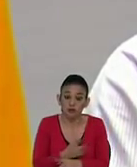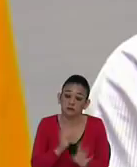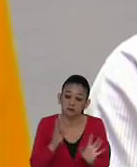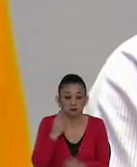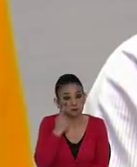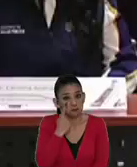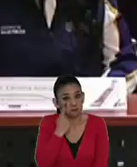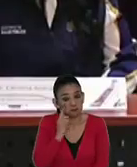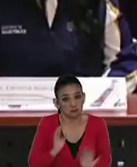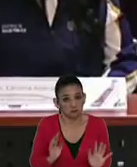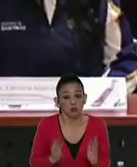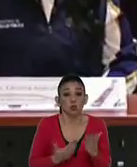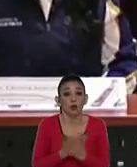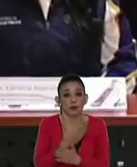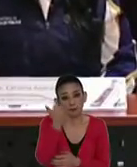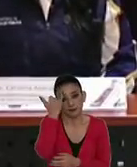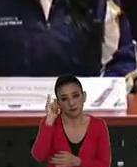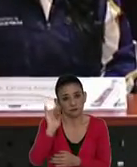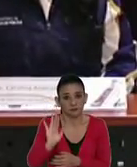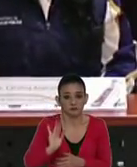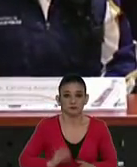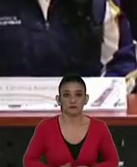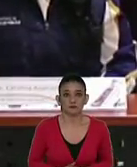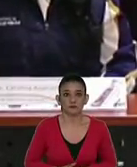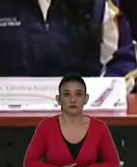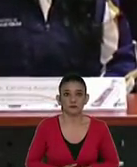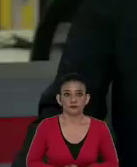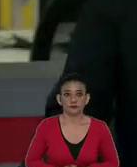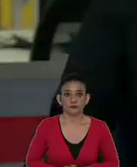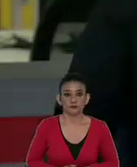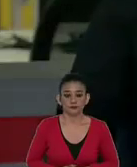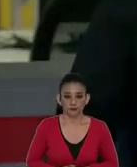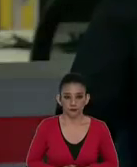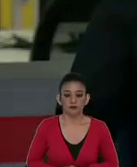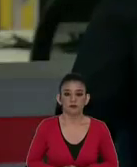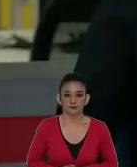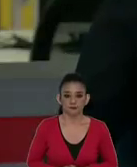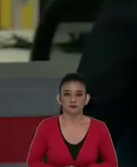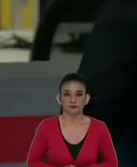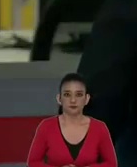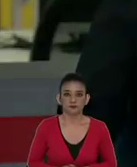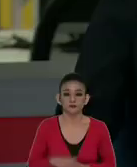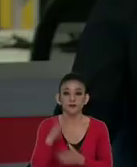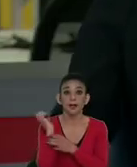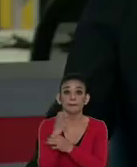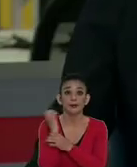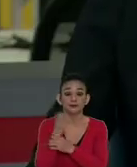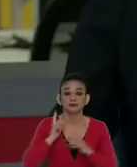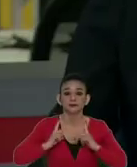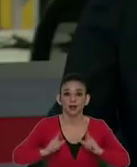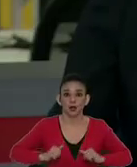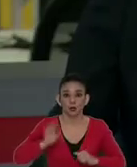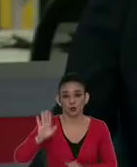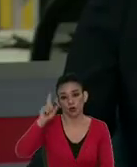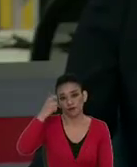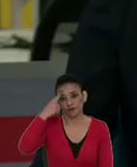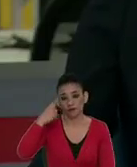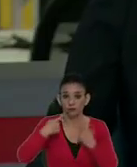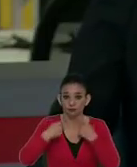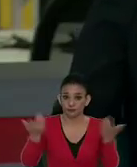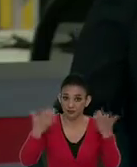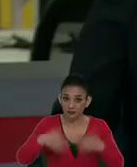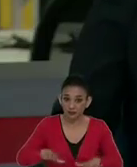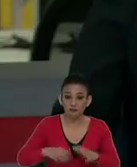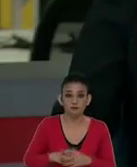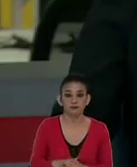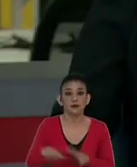alguna. Informó Adriana Peralta. Como parte de la emergencia sanitaria decretada por el gobierno, se suspendieron las